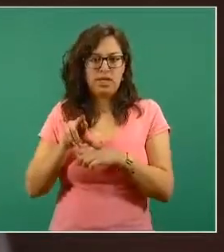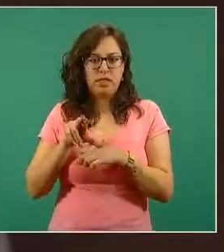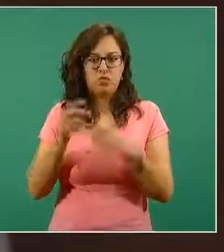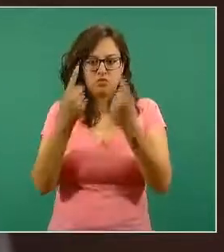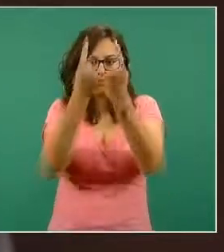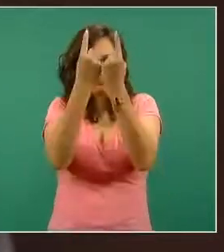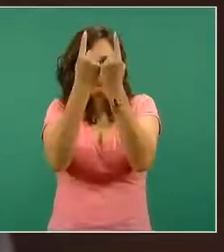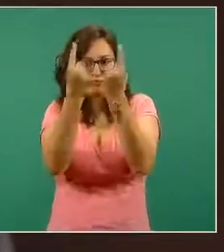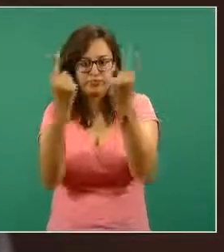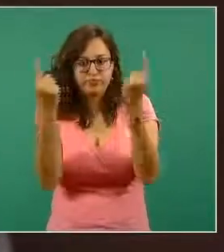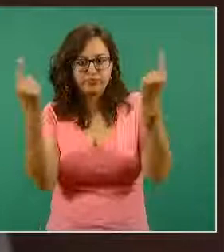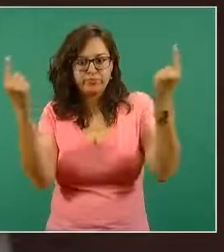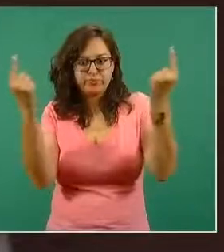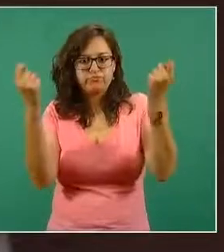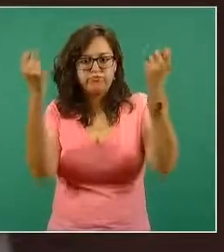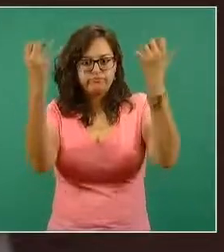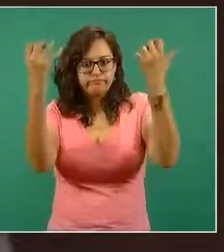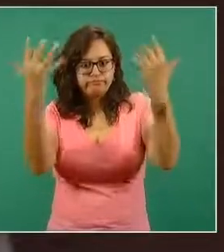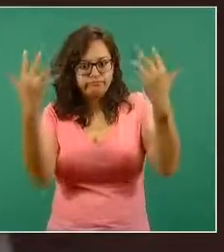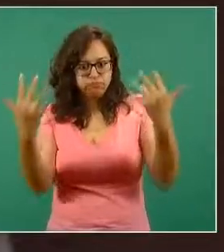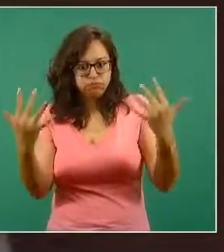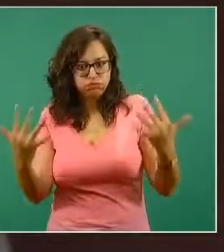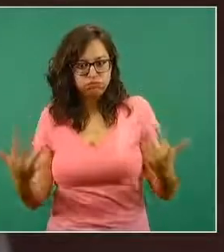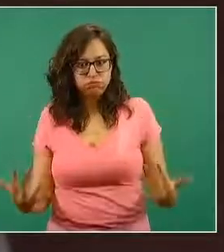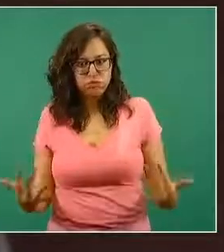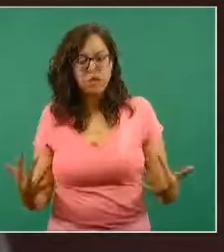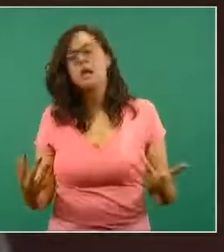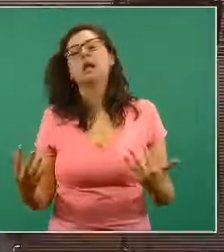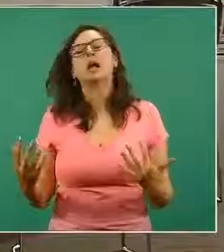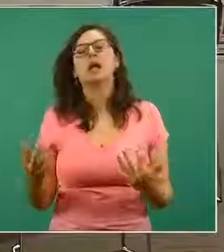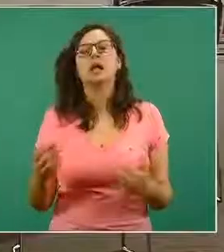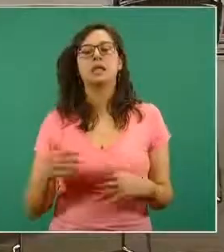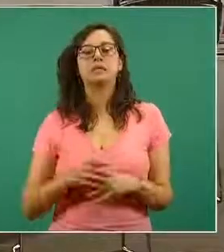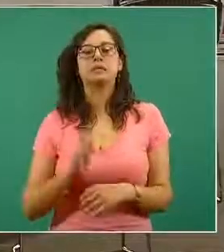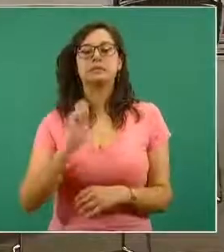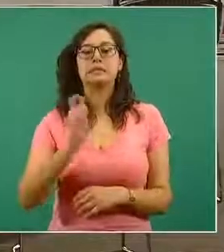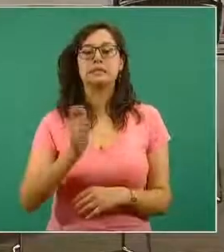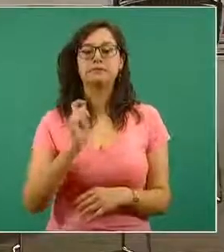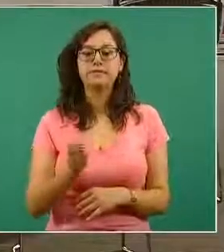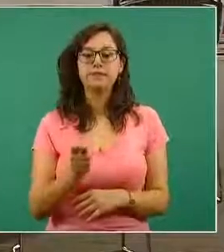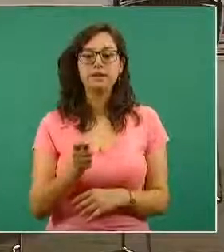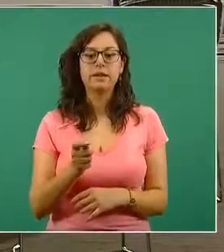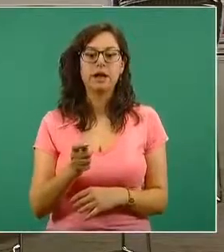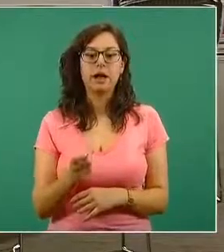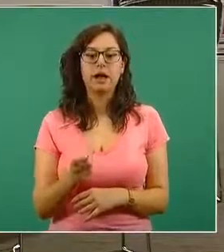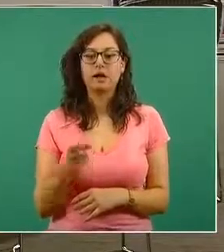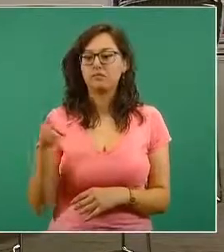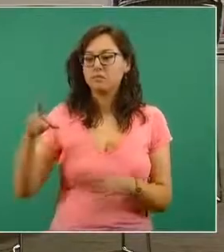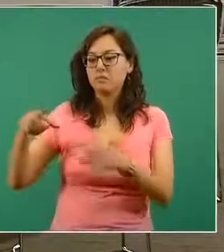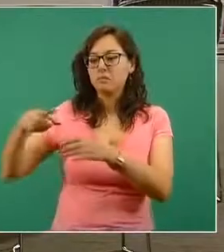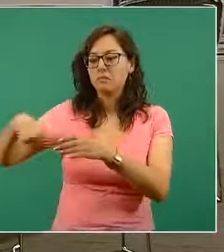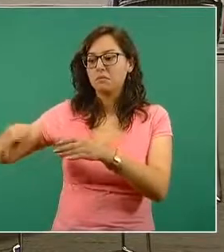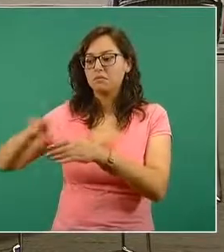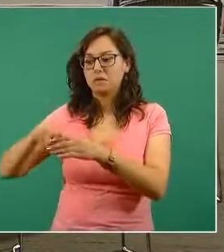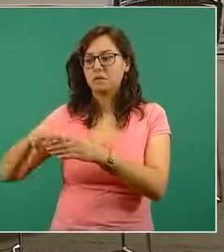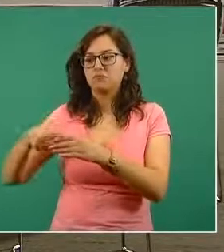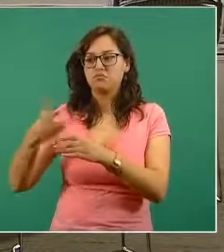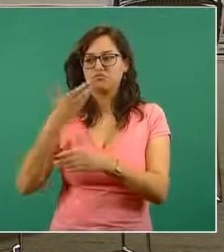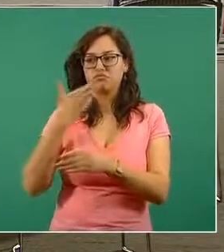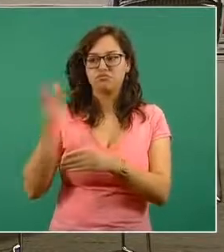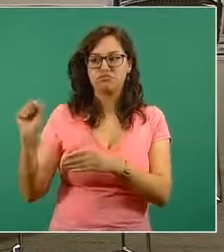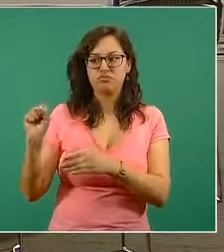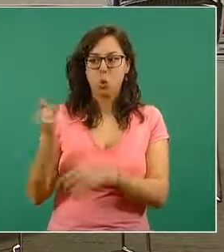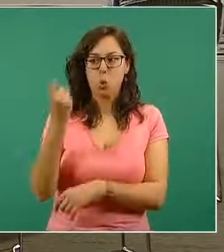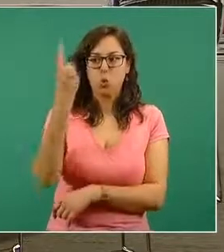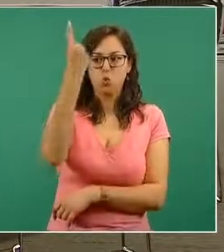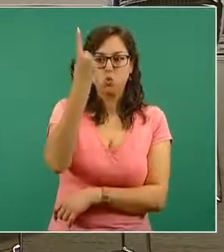bien, de un equipo de cascada, donde tenemos a un intensivista que coordina grupos grandes para la atención simultánea